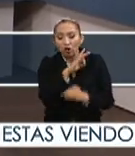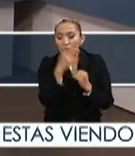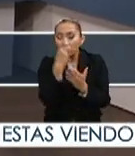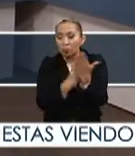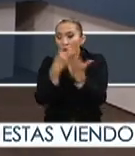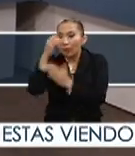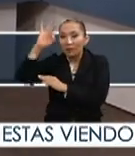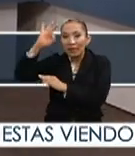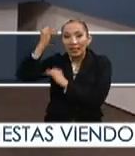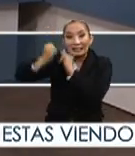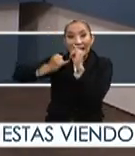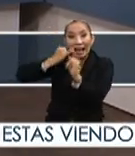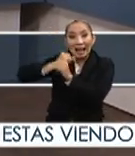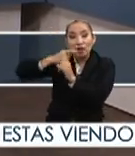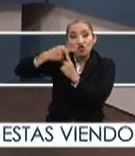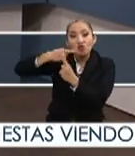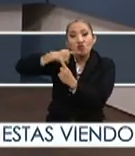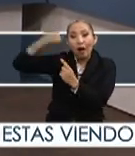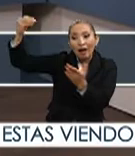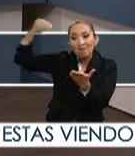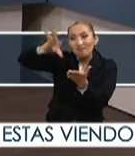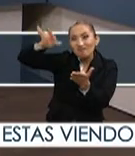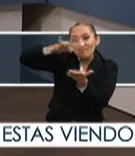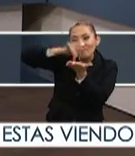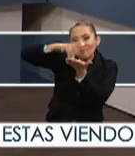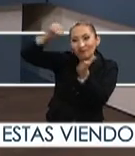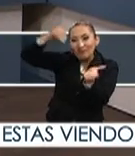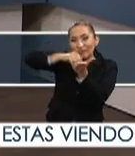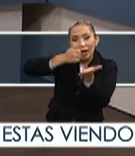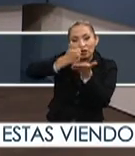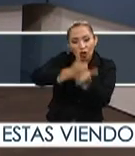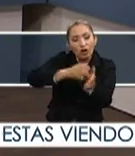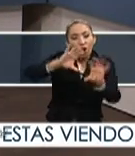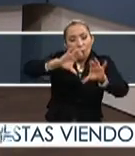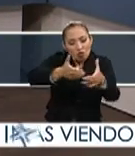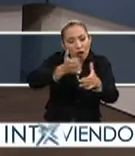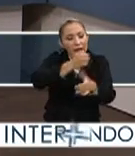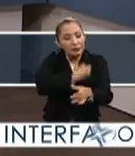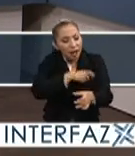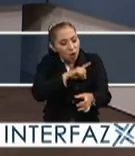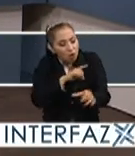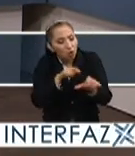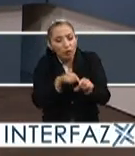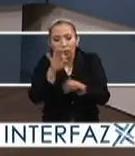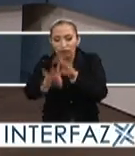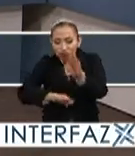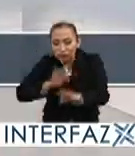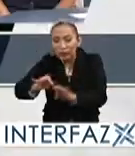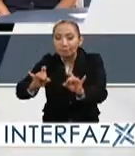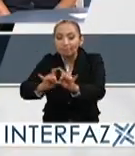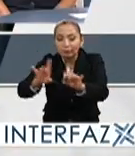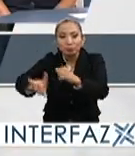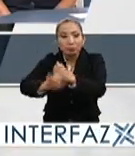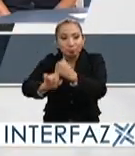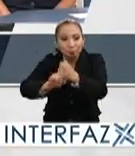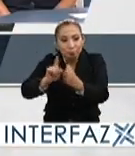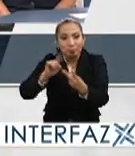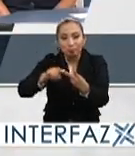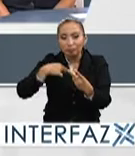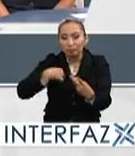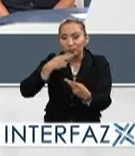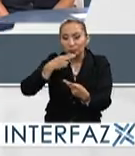programas de la Federación Internacional de la Cruz Roja, de ayuda humanitaria, de comunidades saludables, de manejo de crisis, de manejo